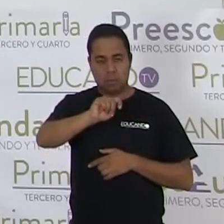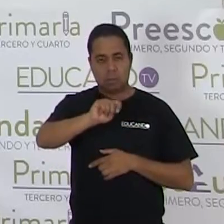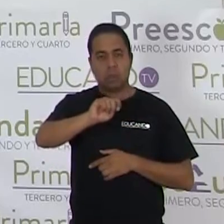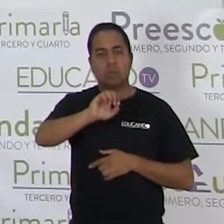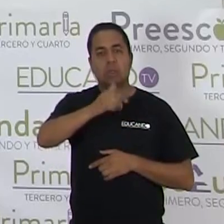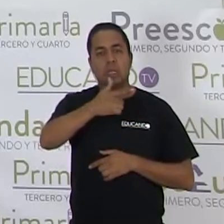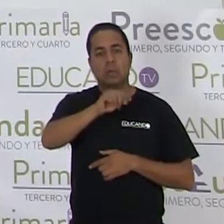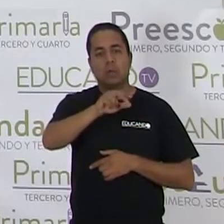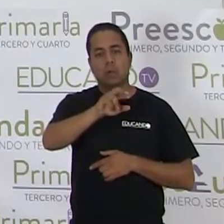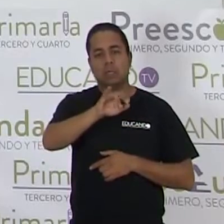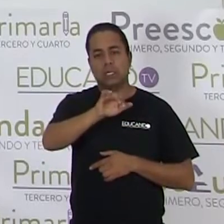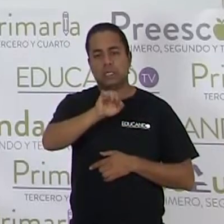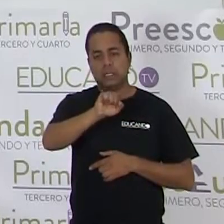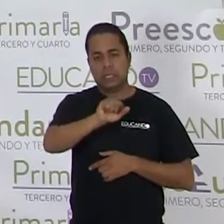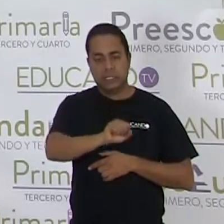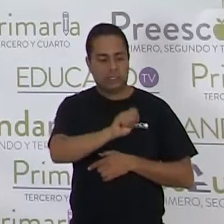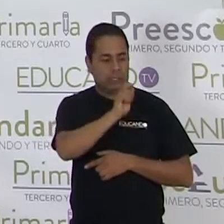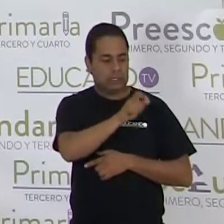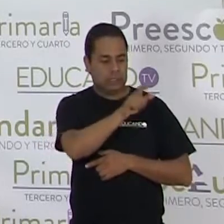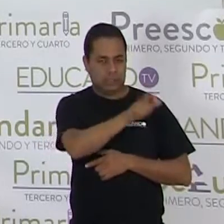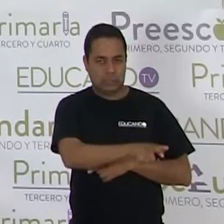otros, que es